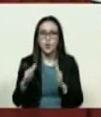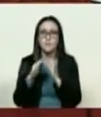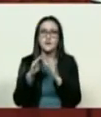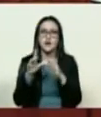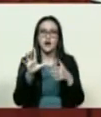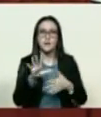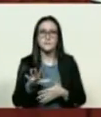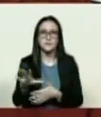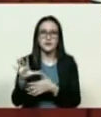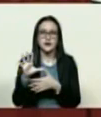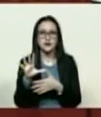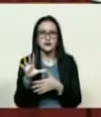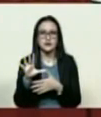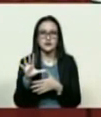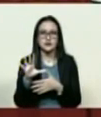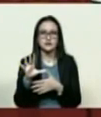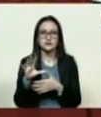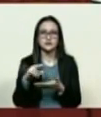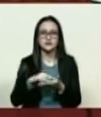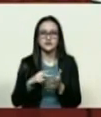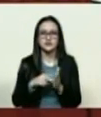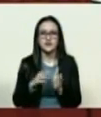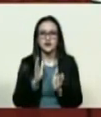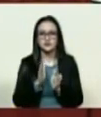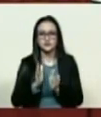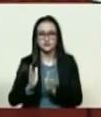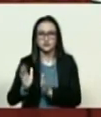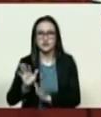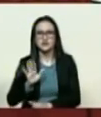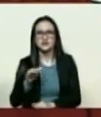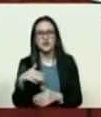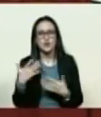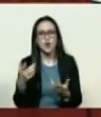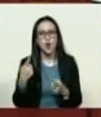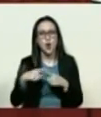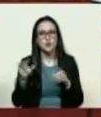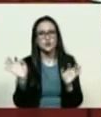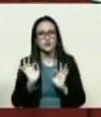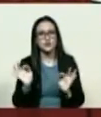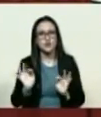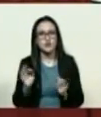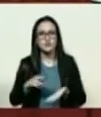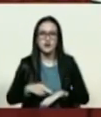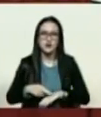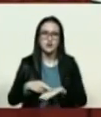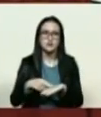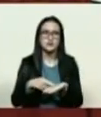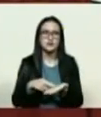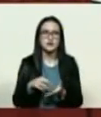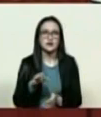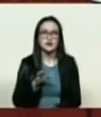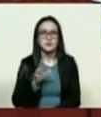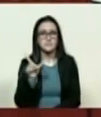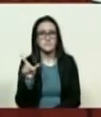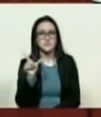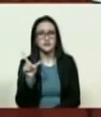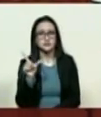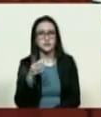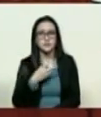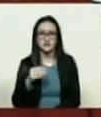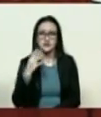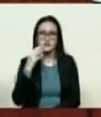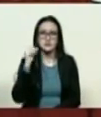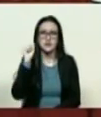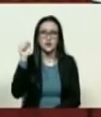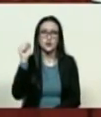se basan en lo que sería el protocolo de Quebec. ¿Qué mecanismos en este caso recomendaría el partido para que el presidente Nicolás